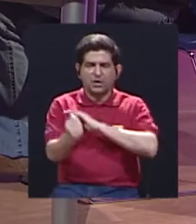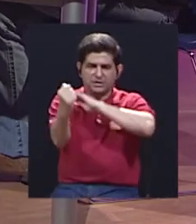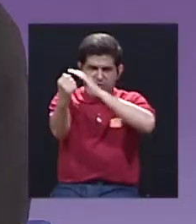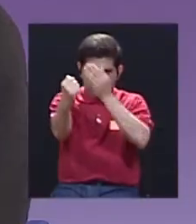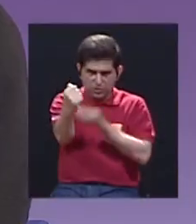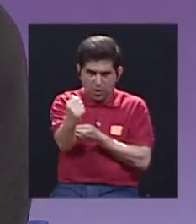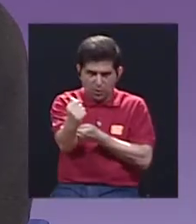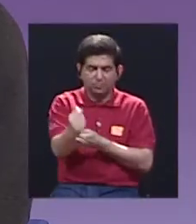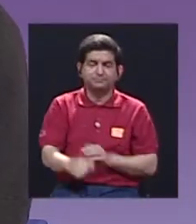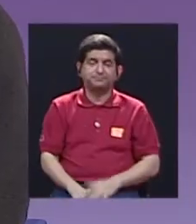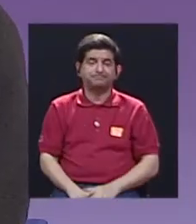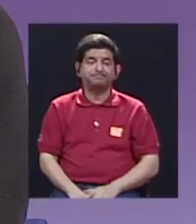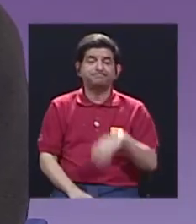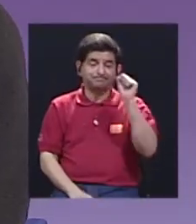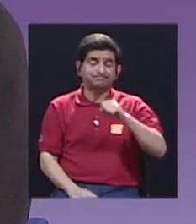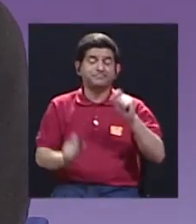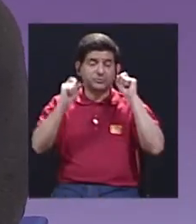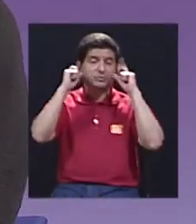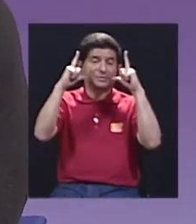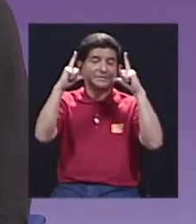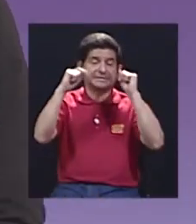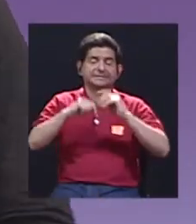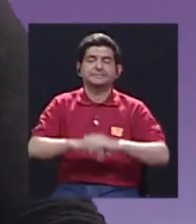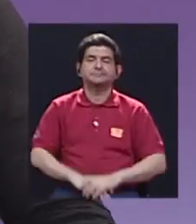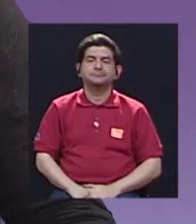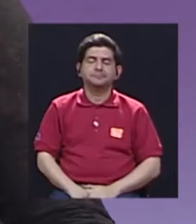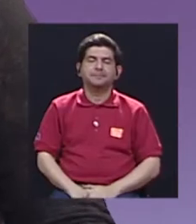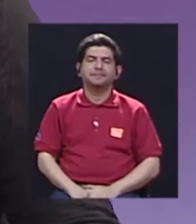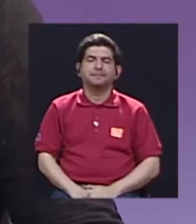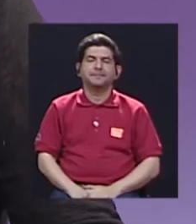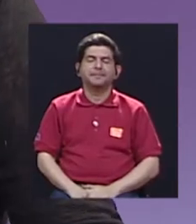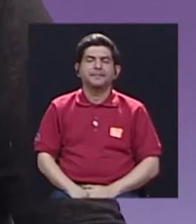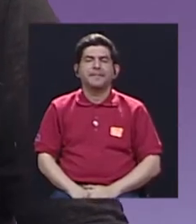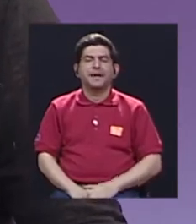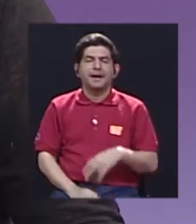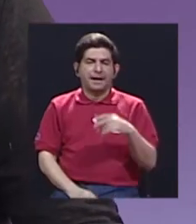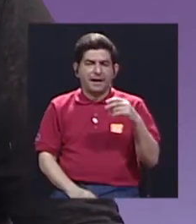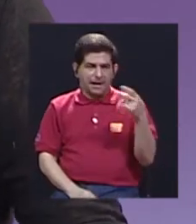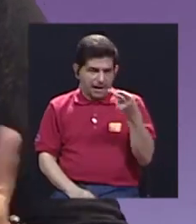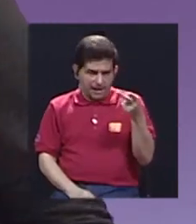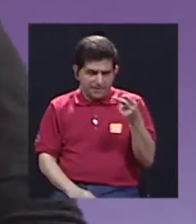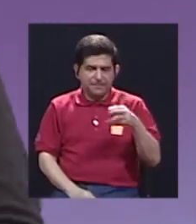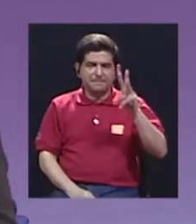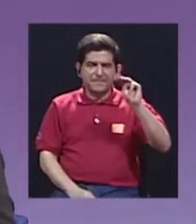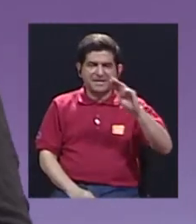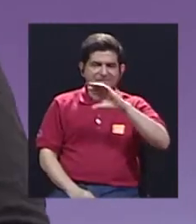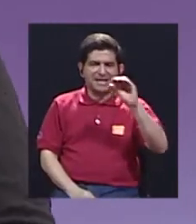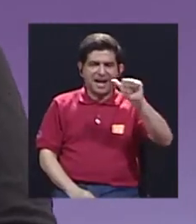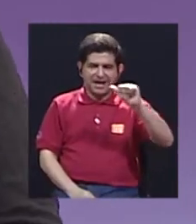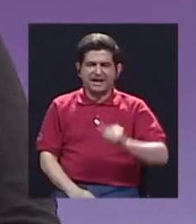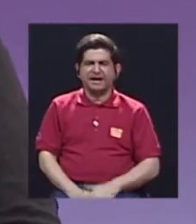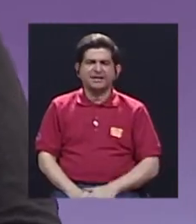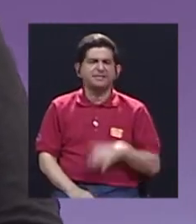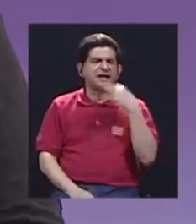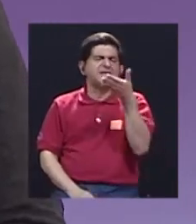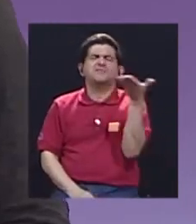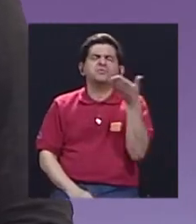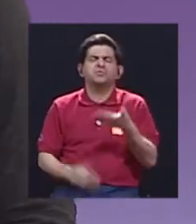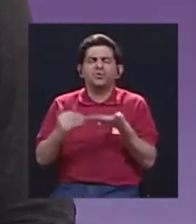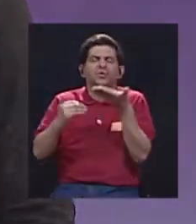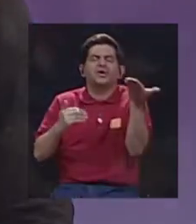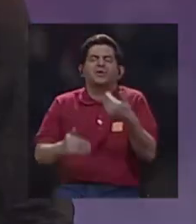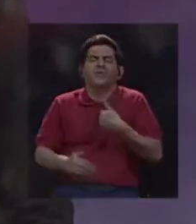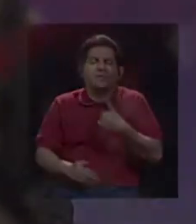se cumple, ¿no? Es increíble. Marcela y Alejandra, ¿qué viene? ¿Qué viene? Porque vienen mucho más